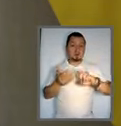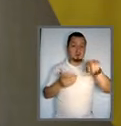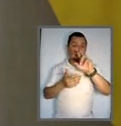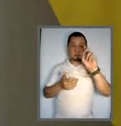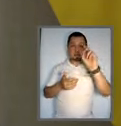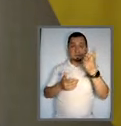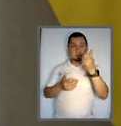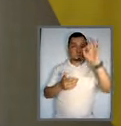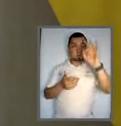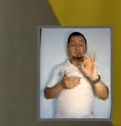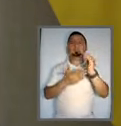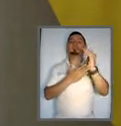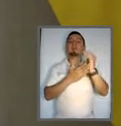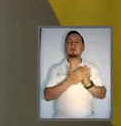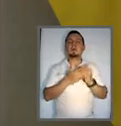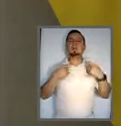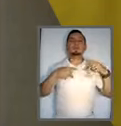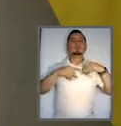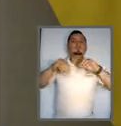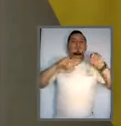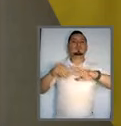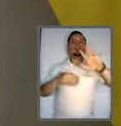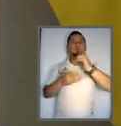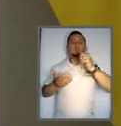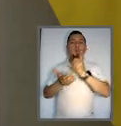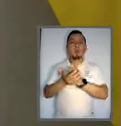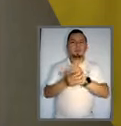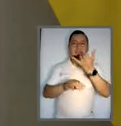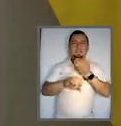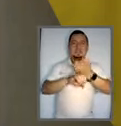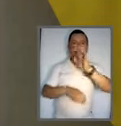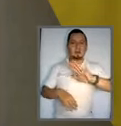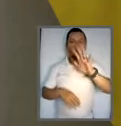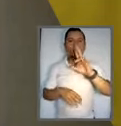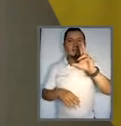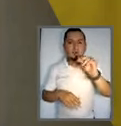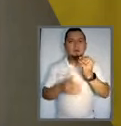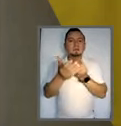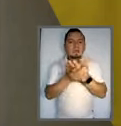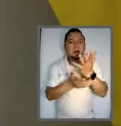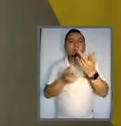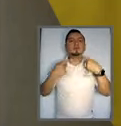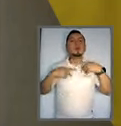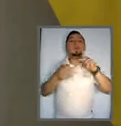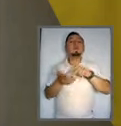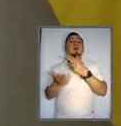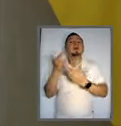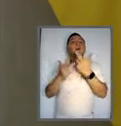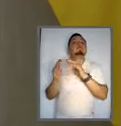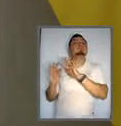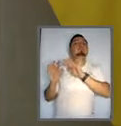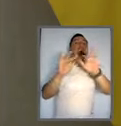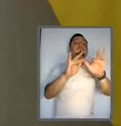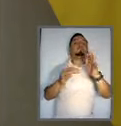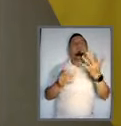habrá 36% menos de personas moviéndose en la ciudad y en el estado en la medida en que no haya regreso a clases presenciales, y este